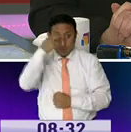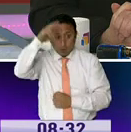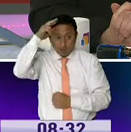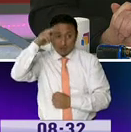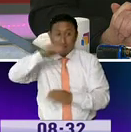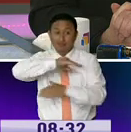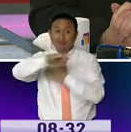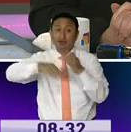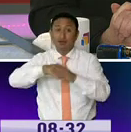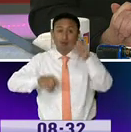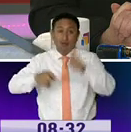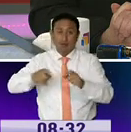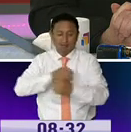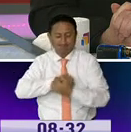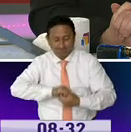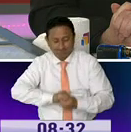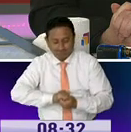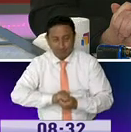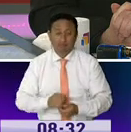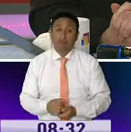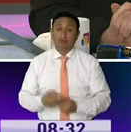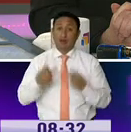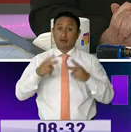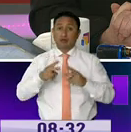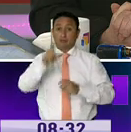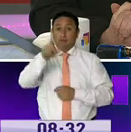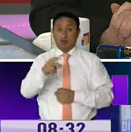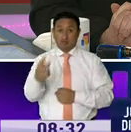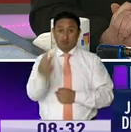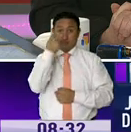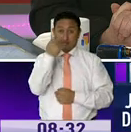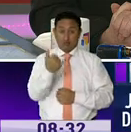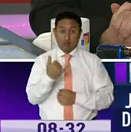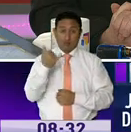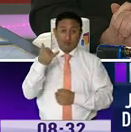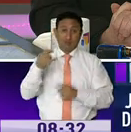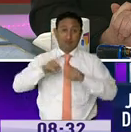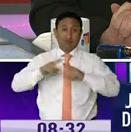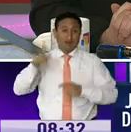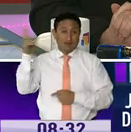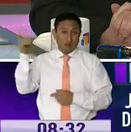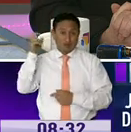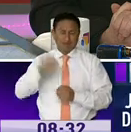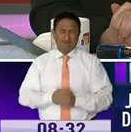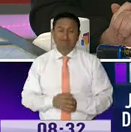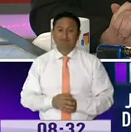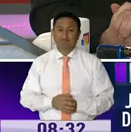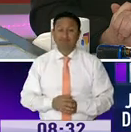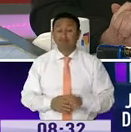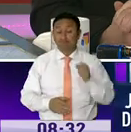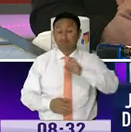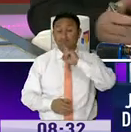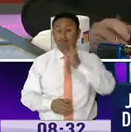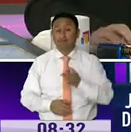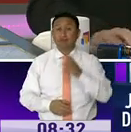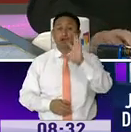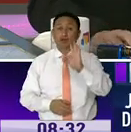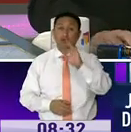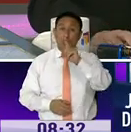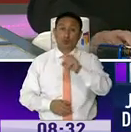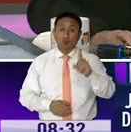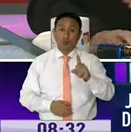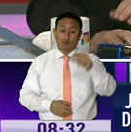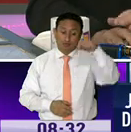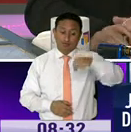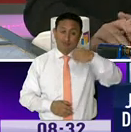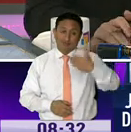toda su querida audiencia, igualmente a todos que nos están mirando y escuchando en diferentes partes del país. Efectivamente, el ECU911 en este